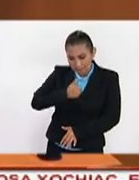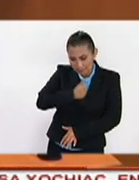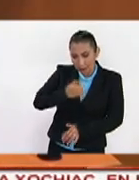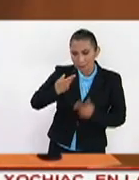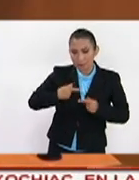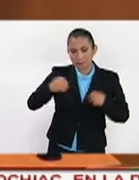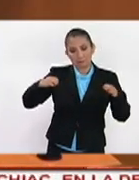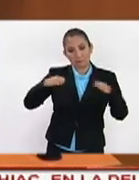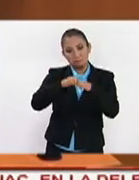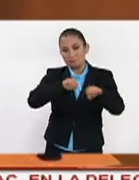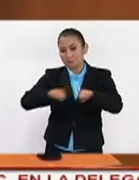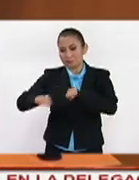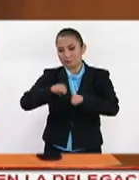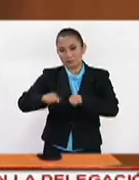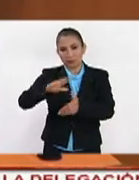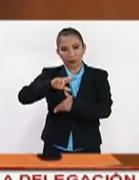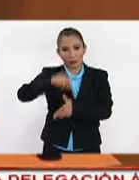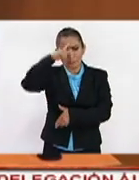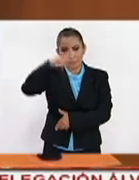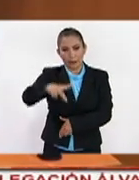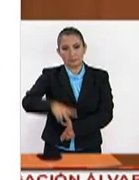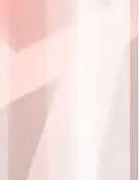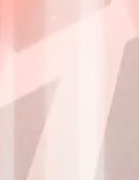los desastres naturales que castigaron a nuestro país.